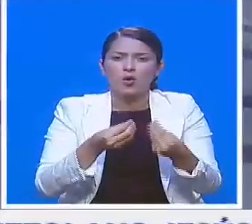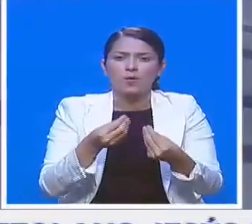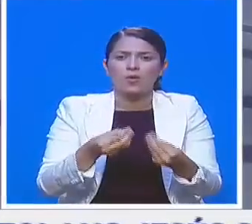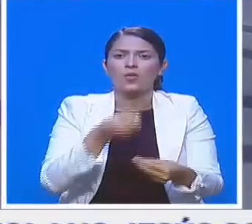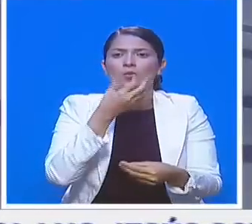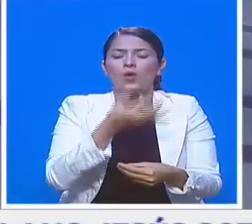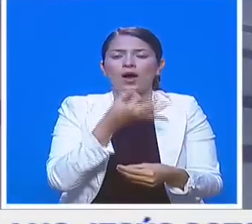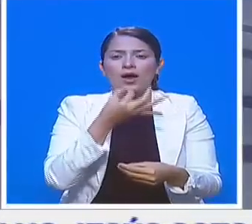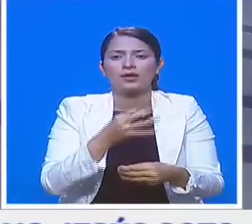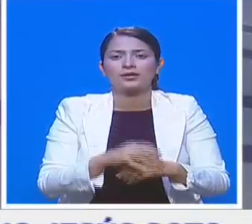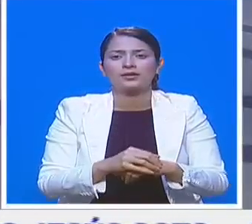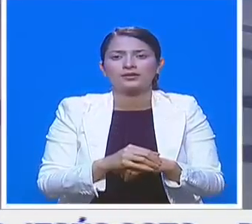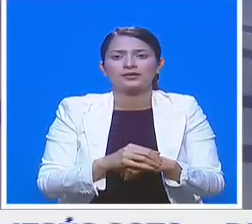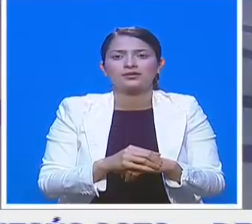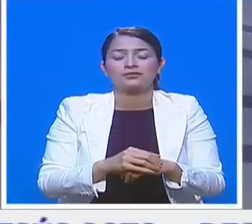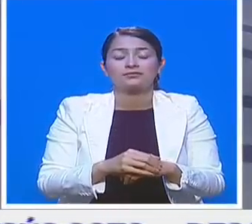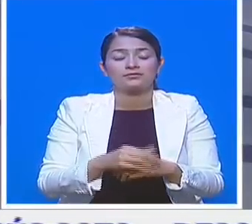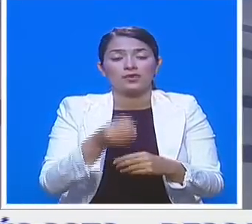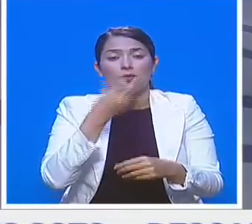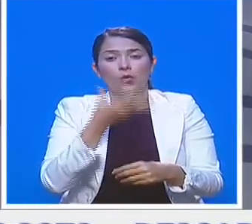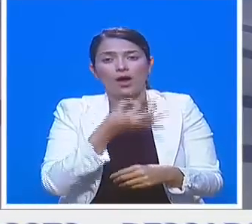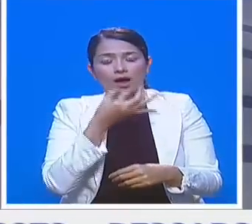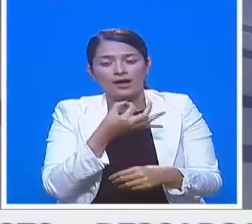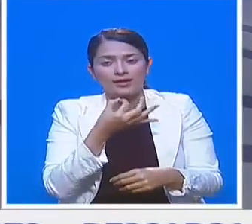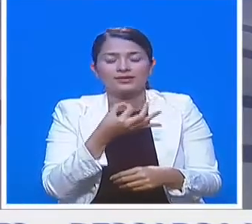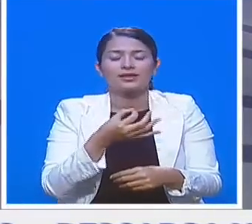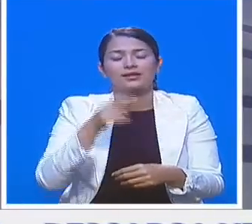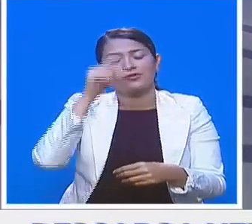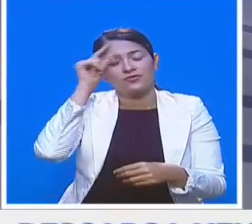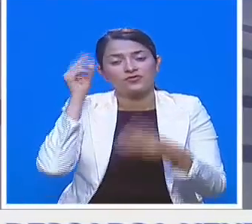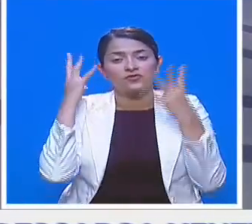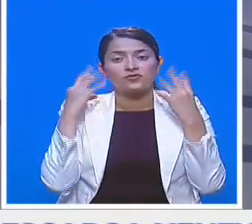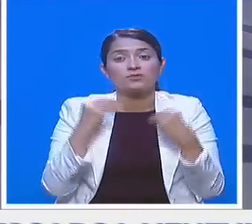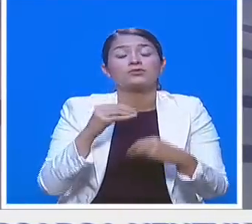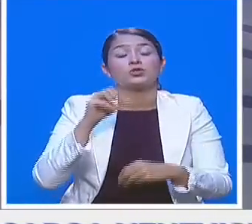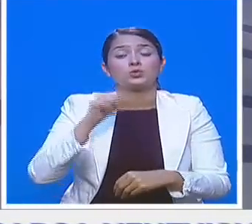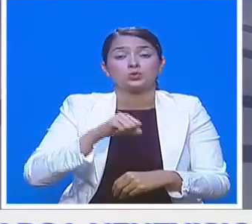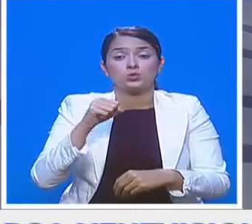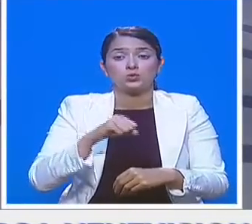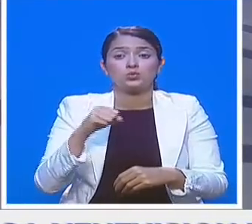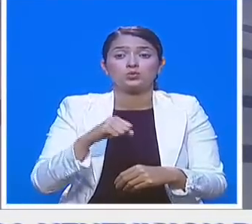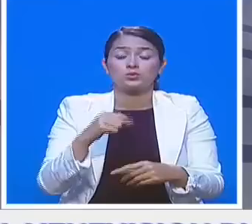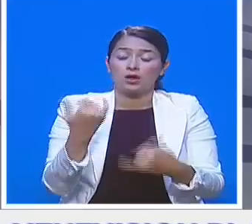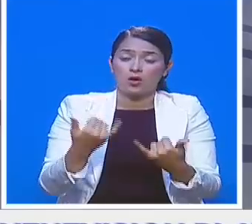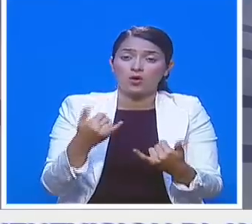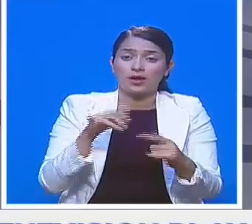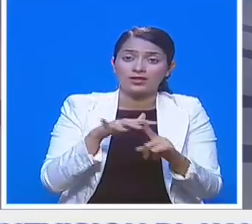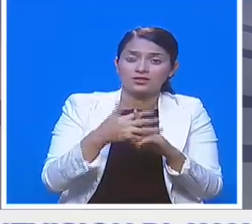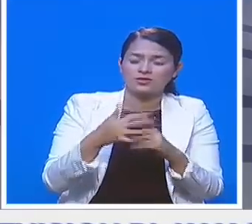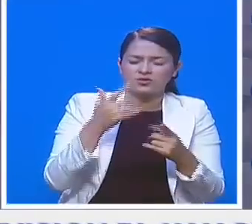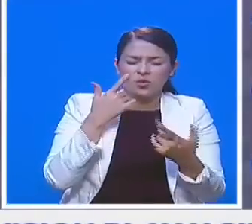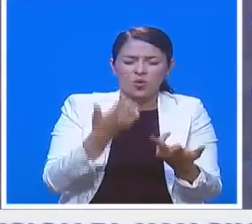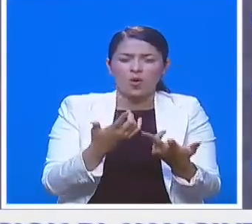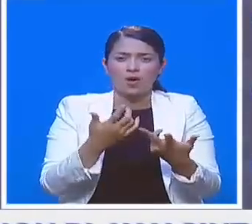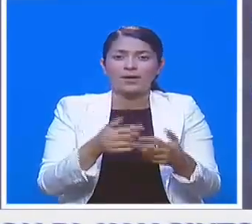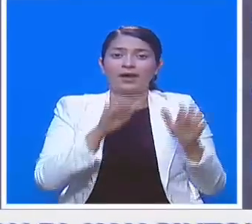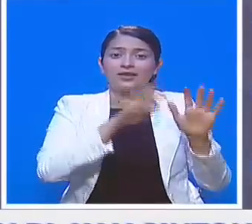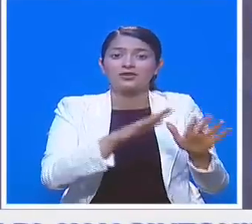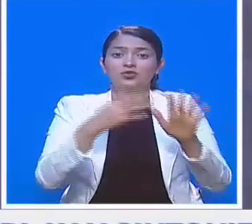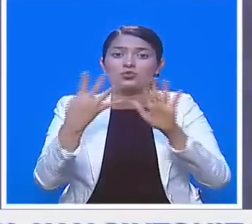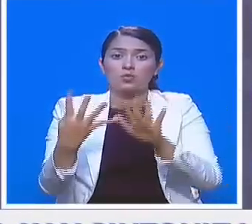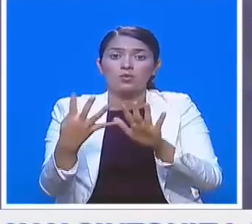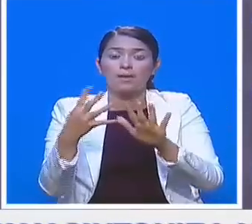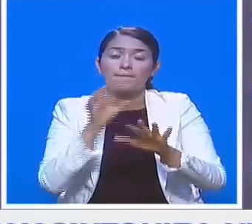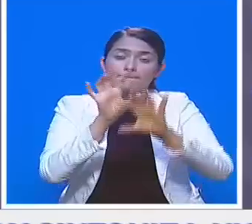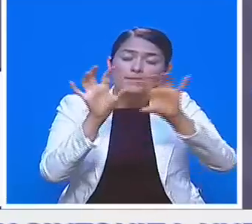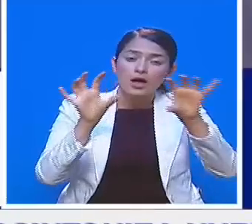Muy buenas tardes, Sandrina, Milagros. Así es, estamos hablando de que esta medida precisamente pesa sobre 19 países del mundo